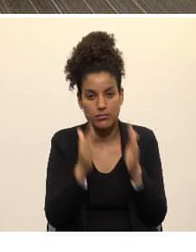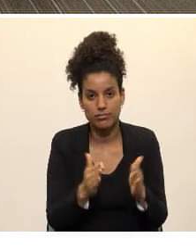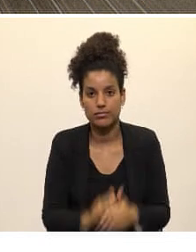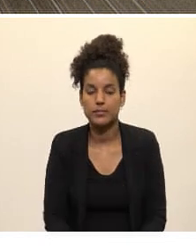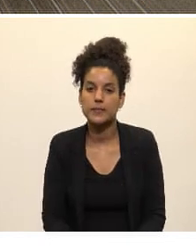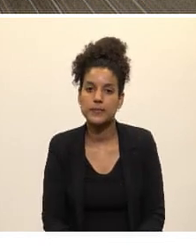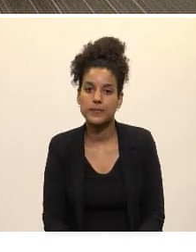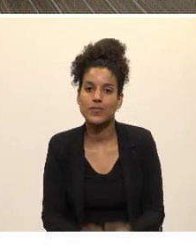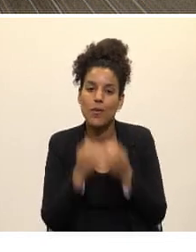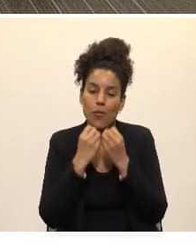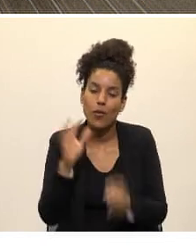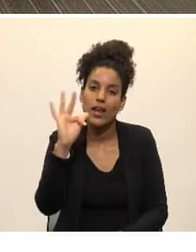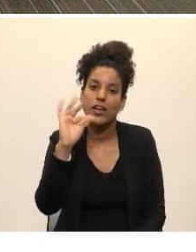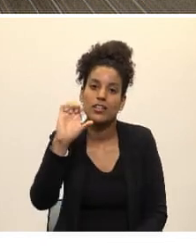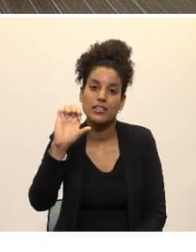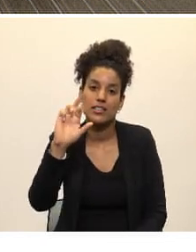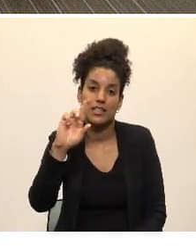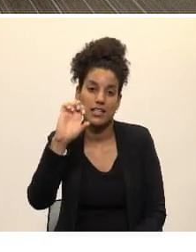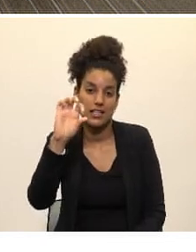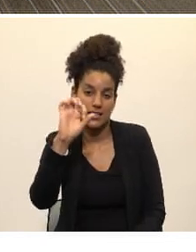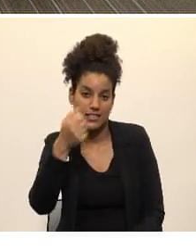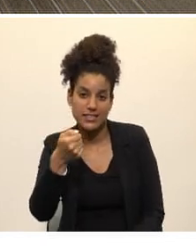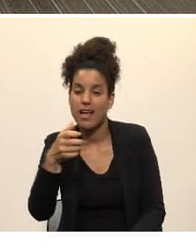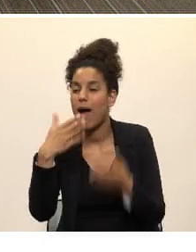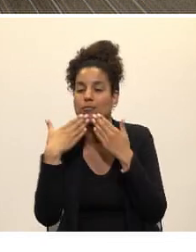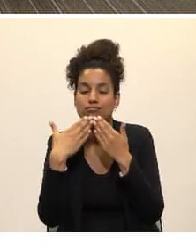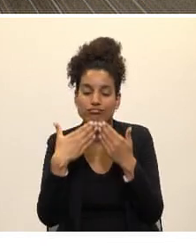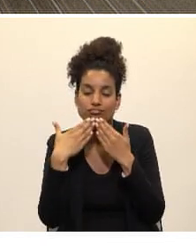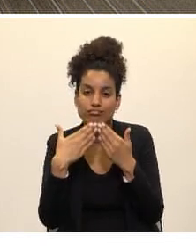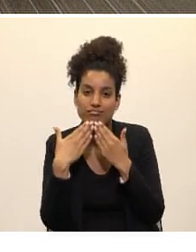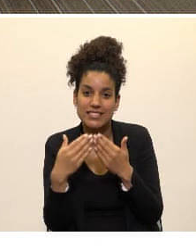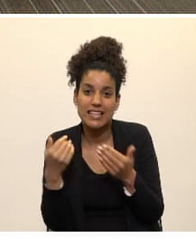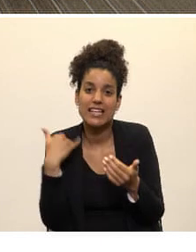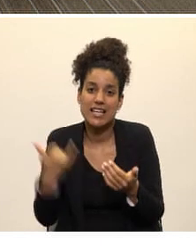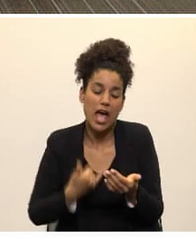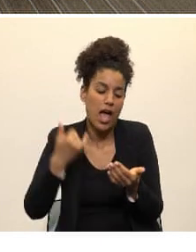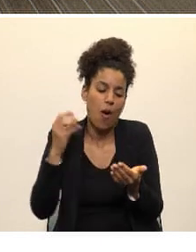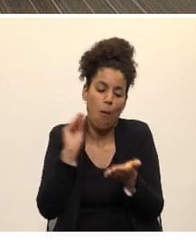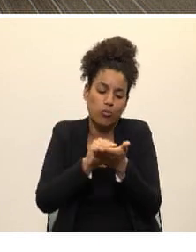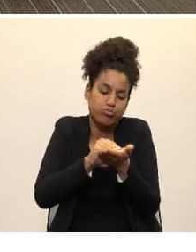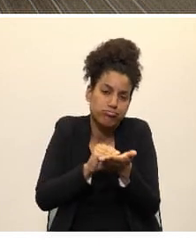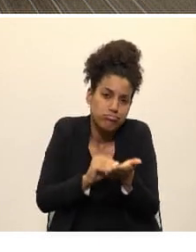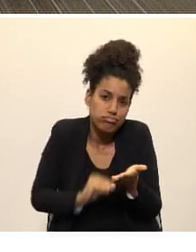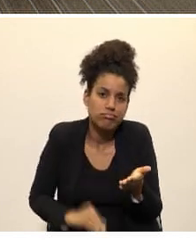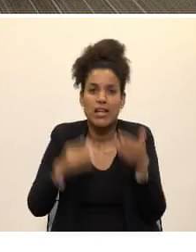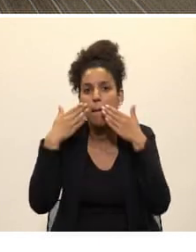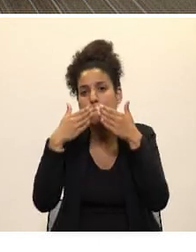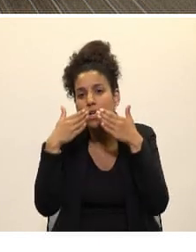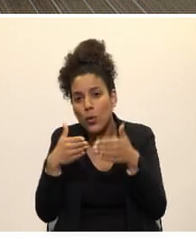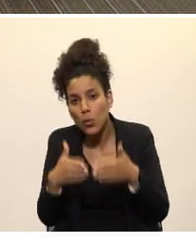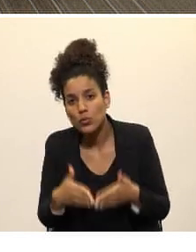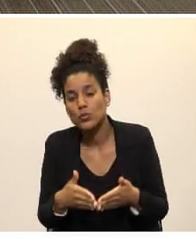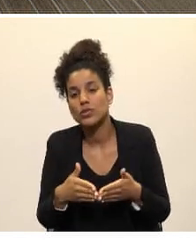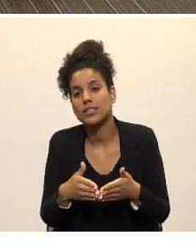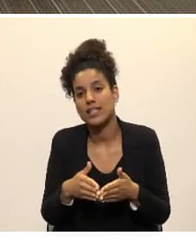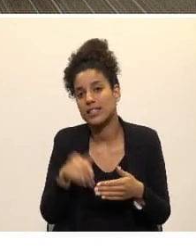Bueno, Teresa, muchísimas gracias. La verdad que nos quedamos con un montón de apuntes y preguntas en relación a la